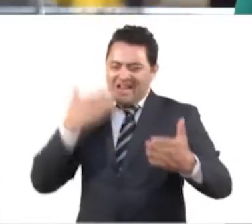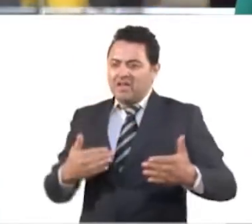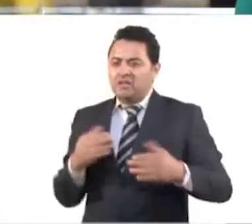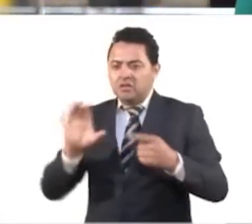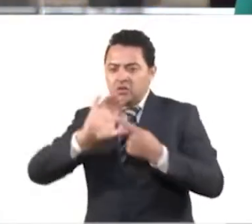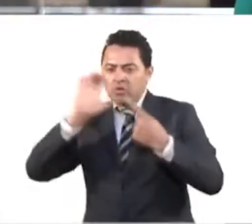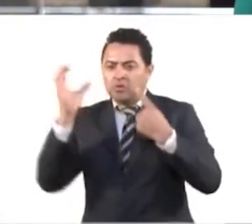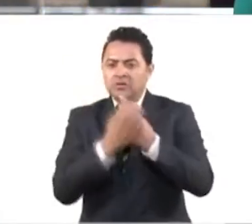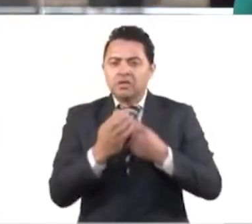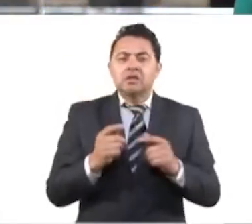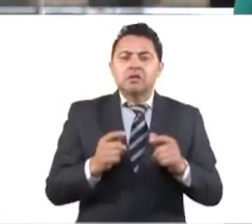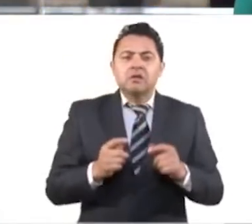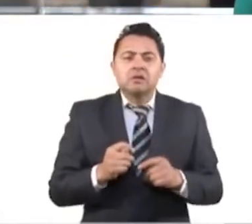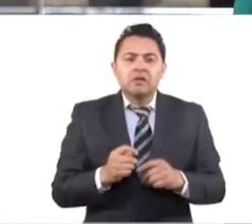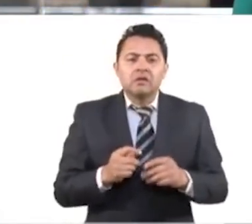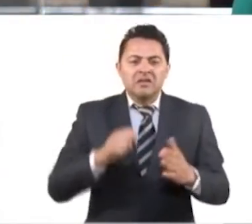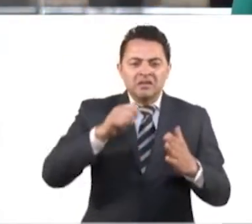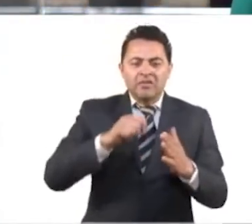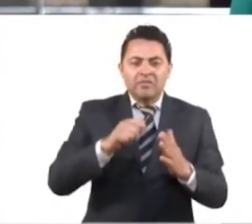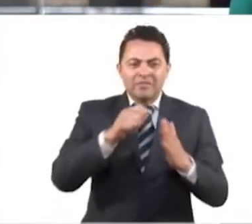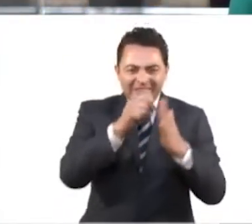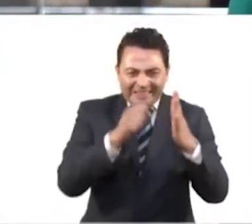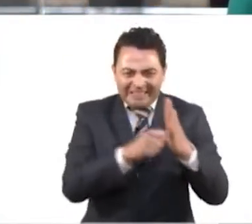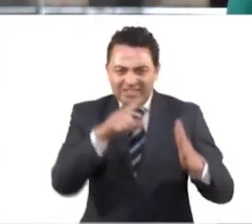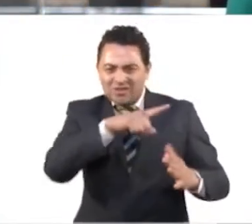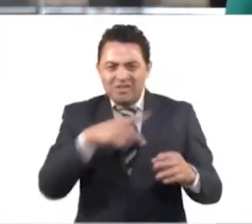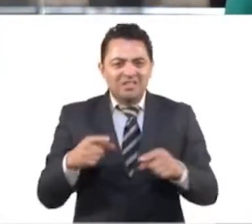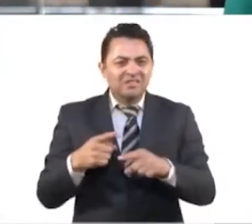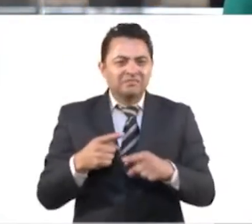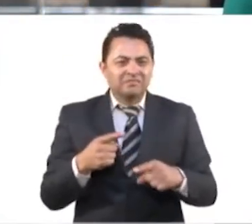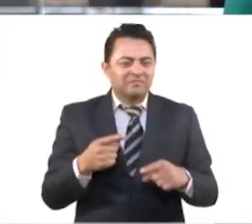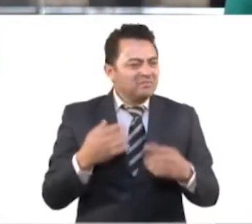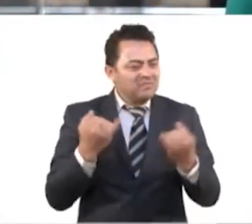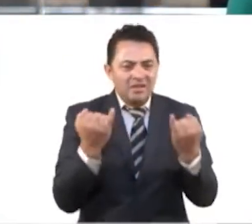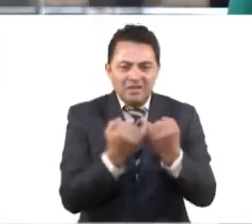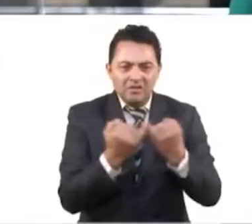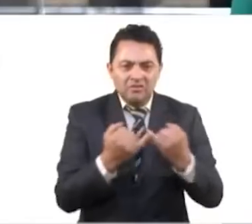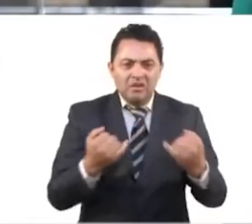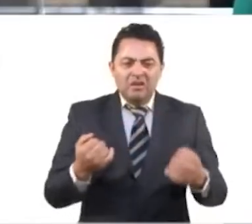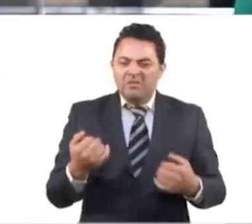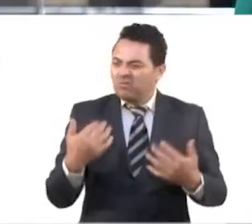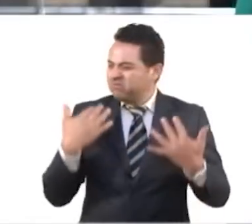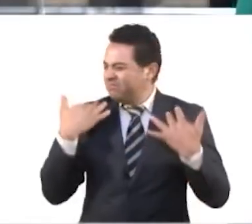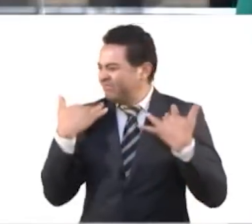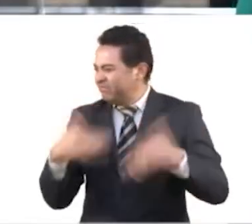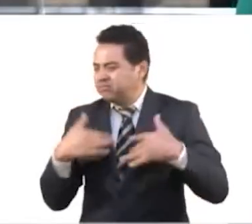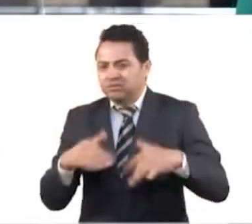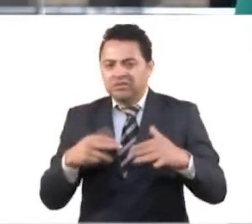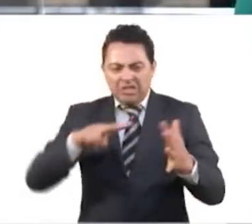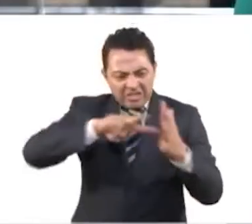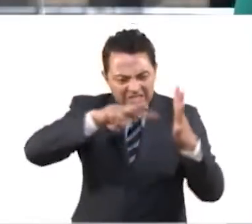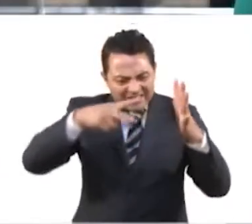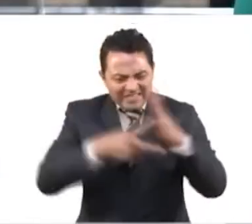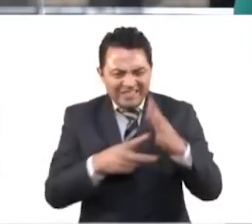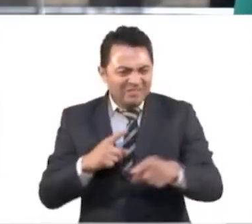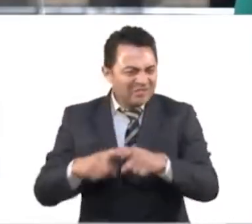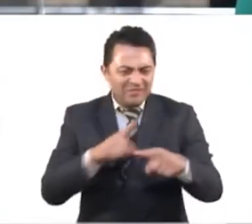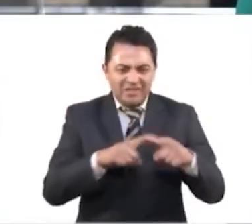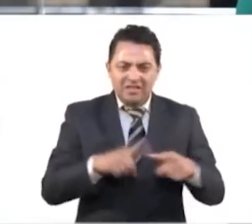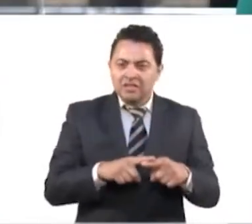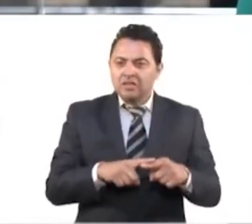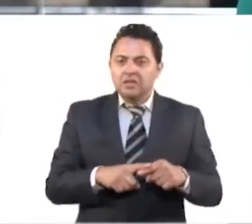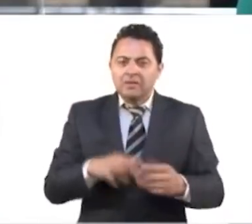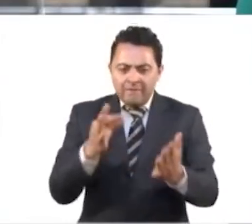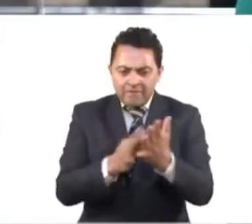Técnico Asesor, formado por técnicos del más alto nivel en los aspectos de